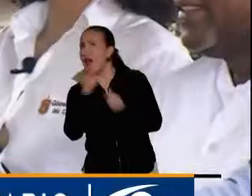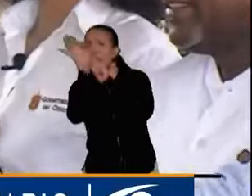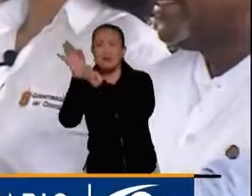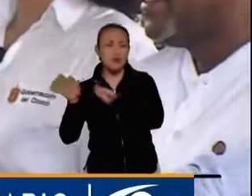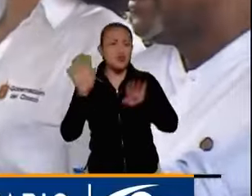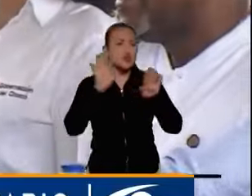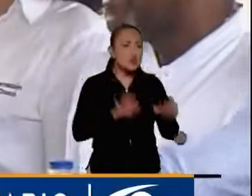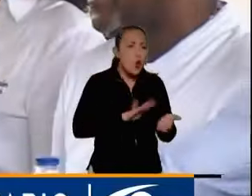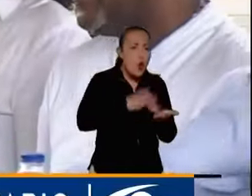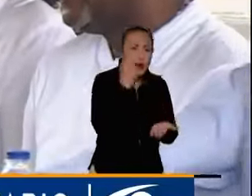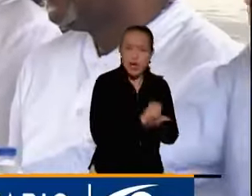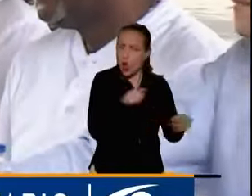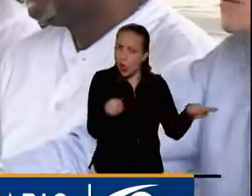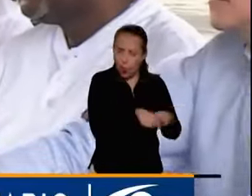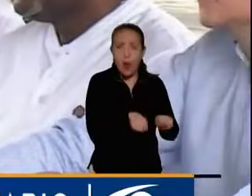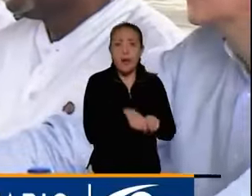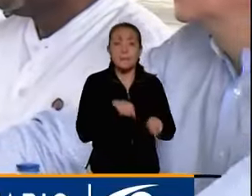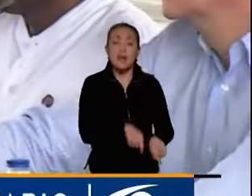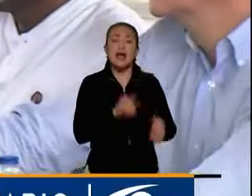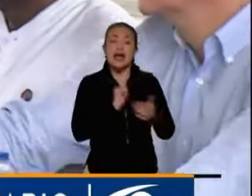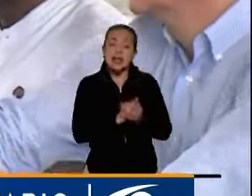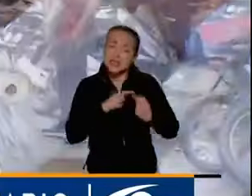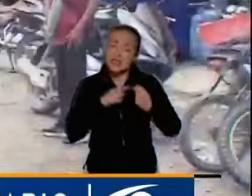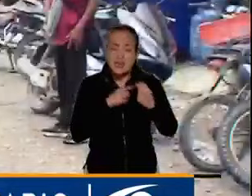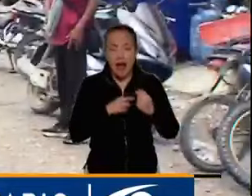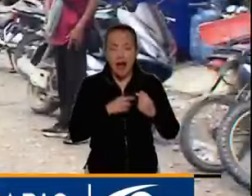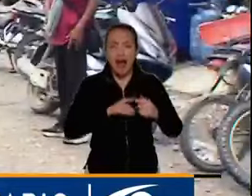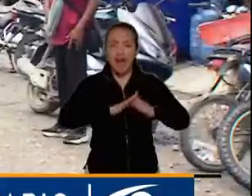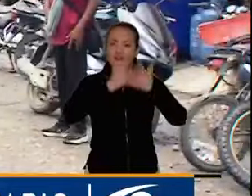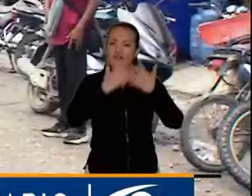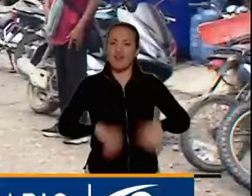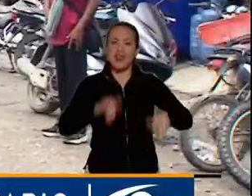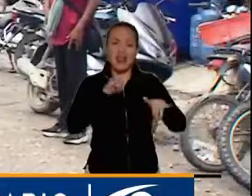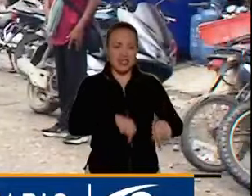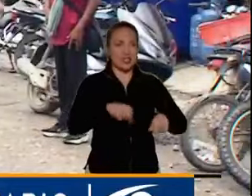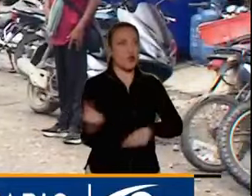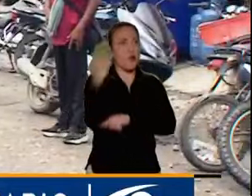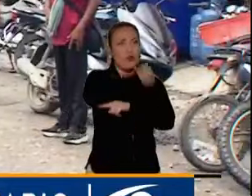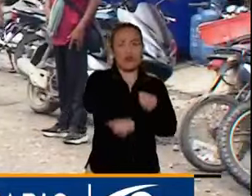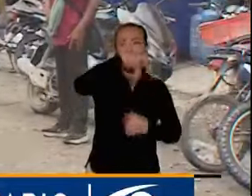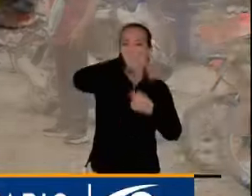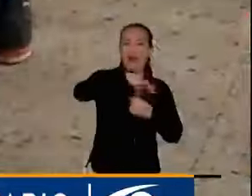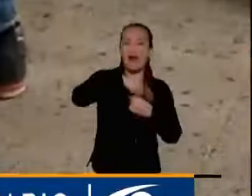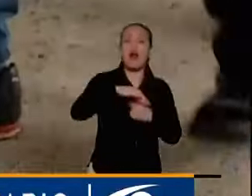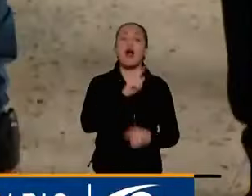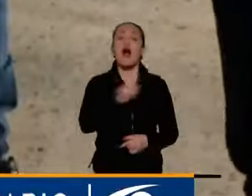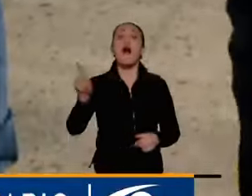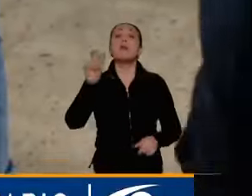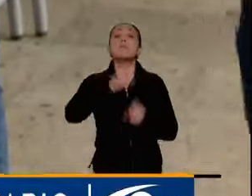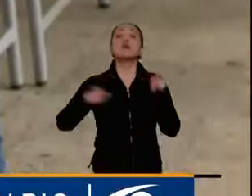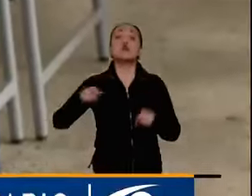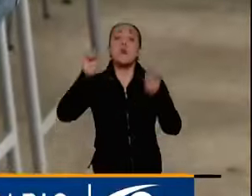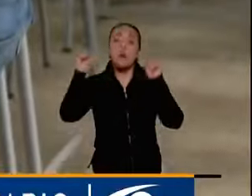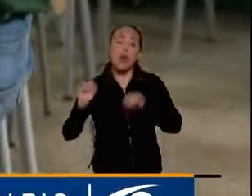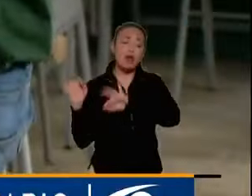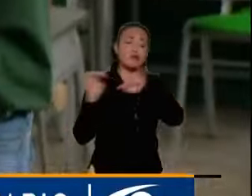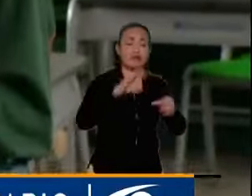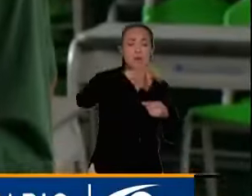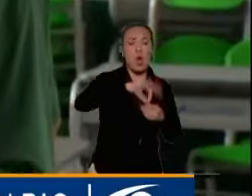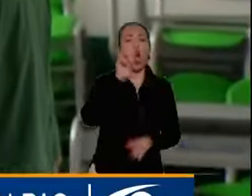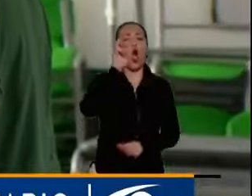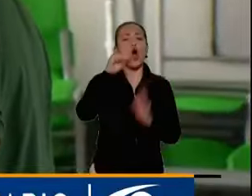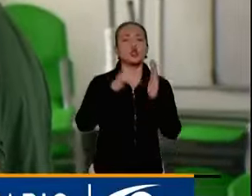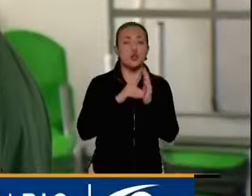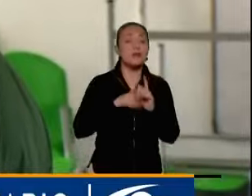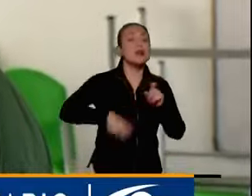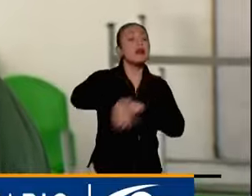del país. Una lucha que cesó con esta fiesta democrática. Más de 8.000 personas habilitadas para votar y millones de sueños que quieren que